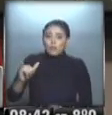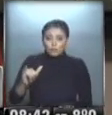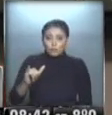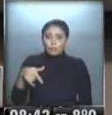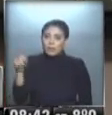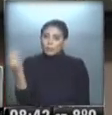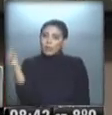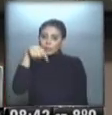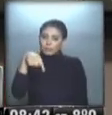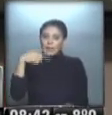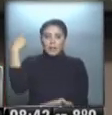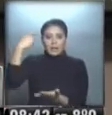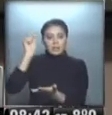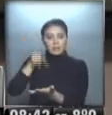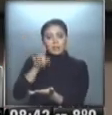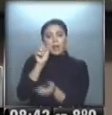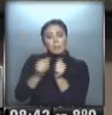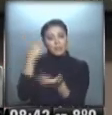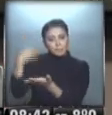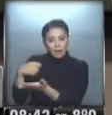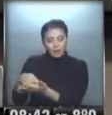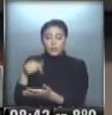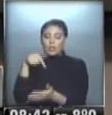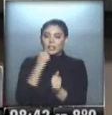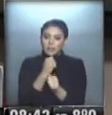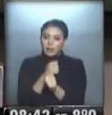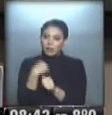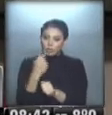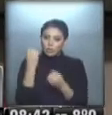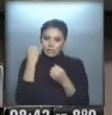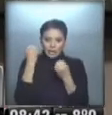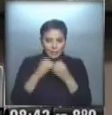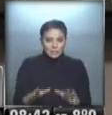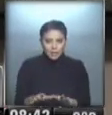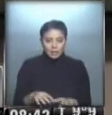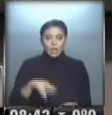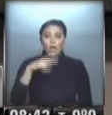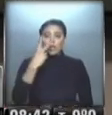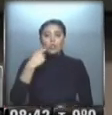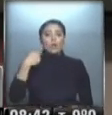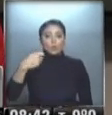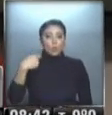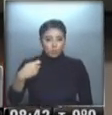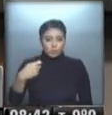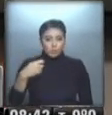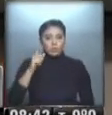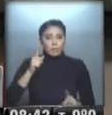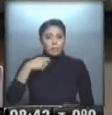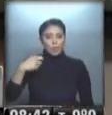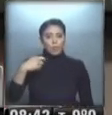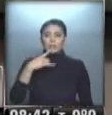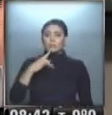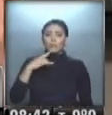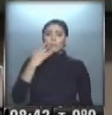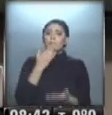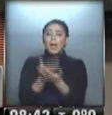cobrar bueno esta es una tarea que estamos haciendo ya hay dos de los juicios en los que los propios jueces han